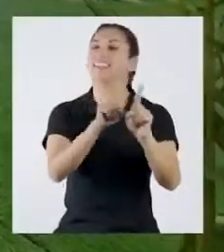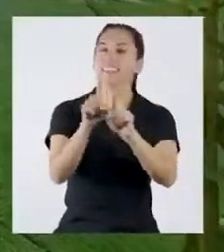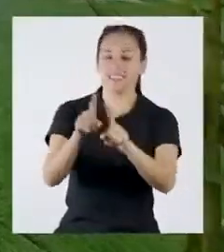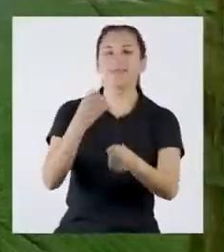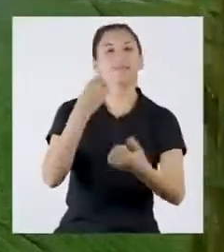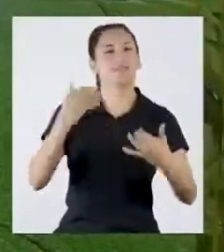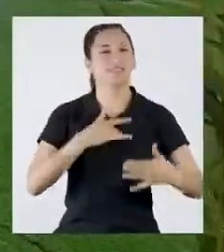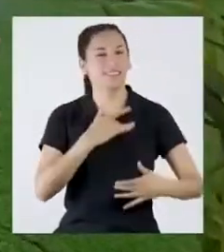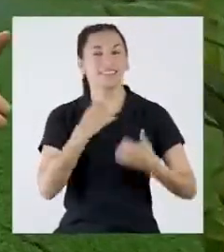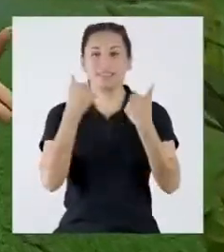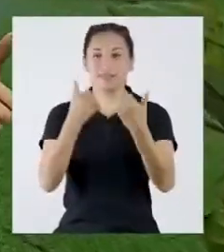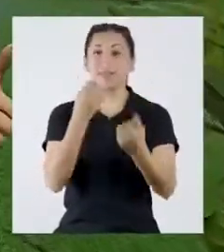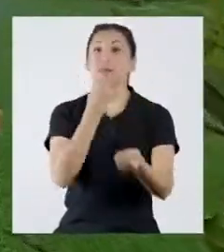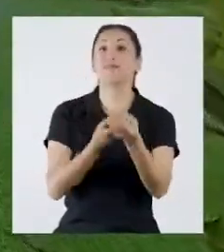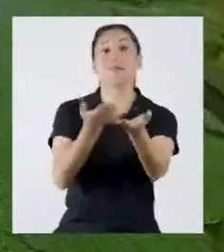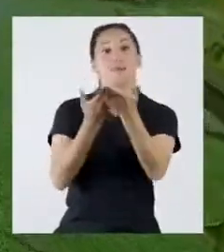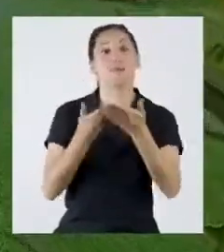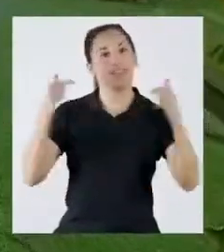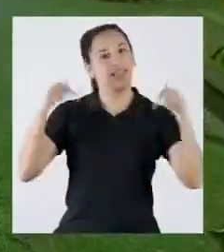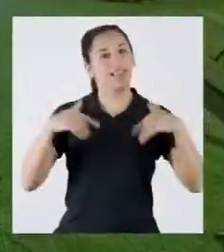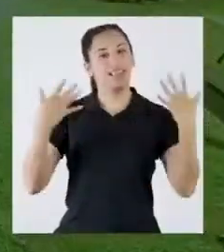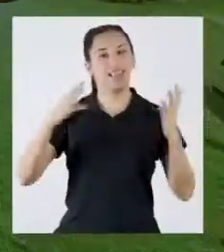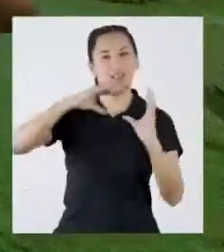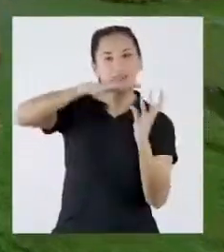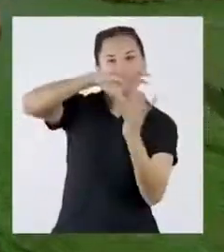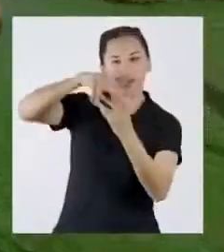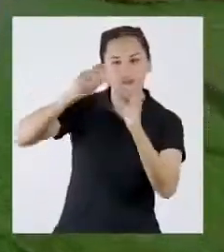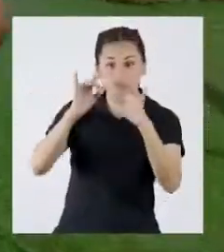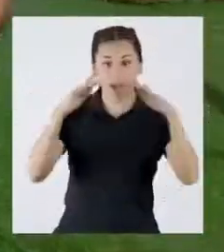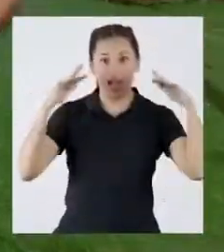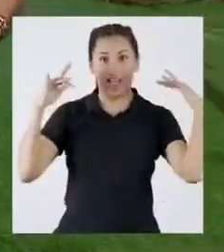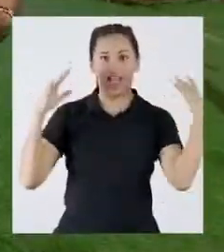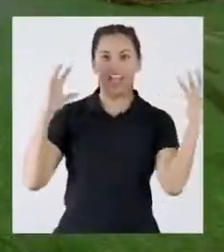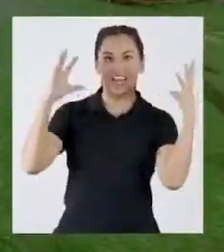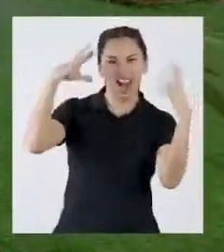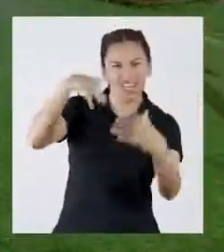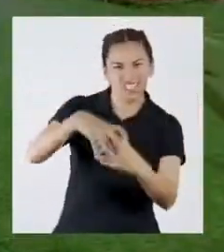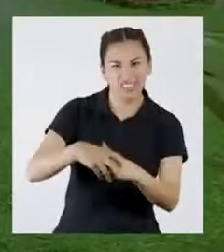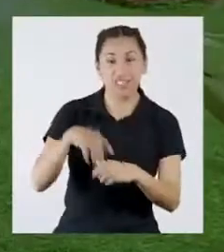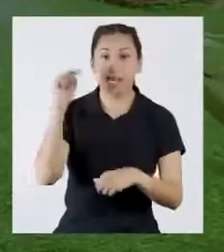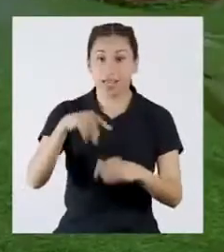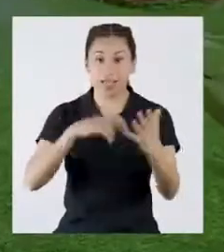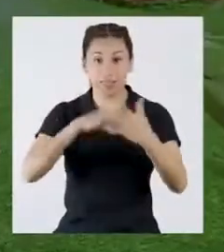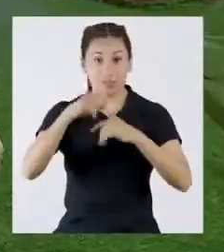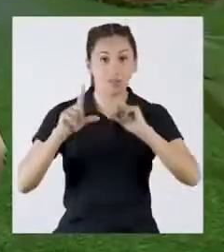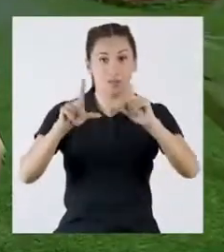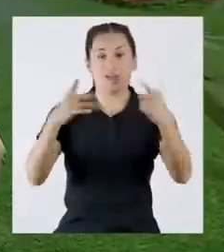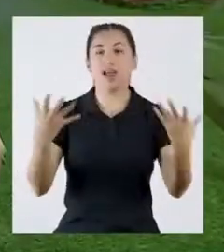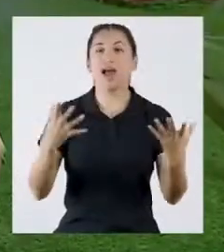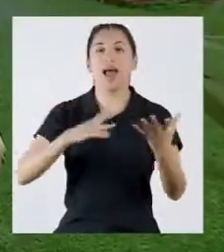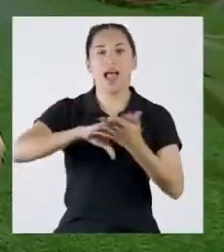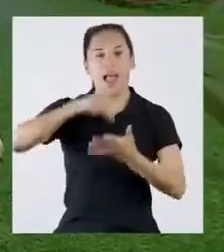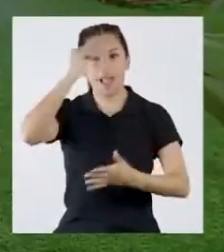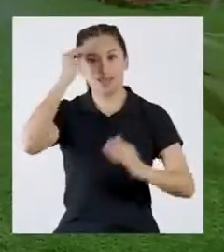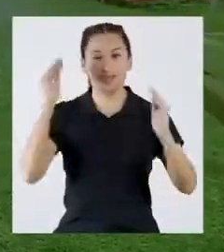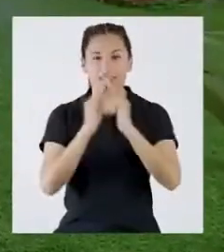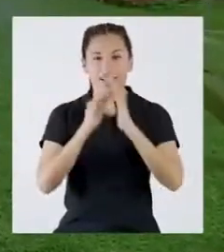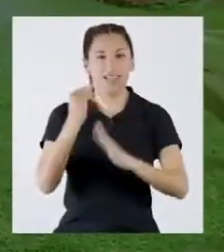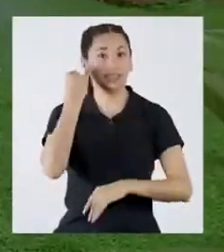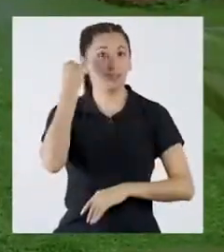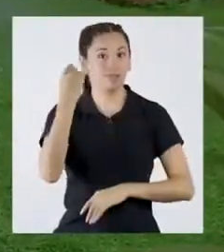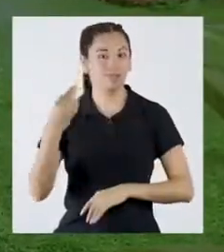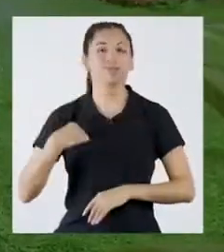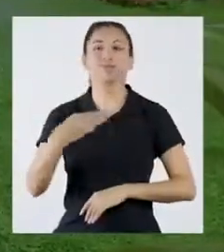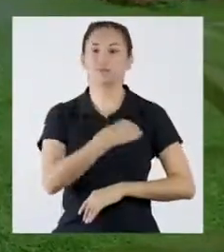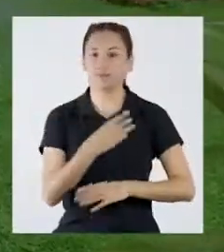estén. Les damos la bienvenida a... ¡El mágico mundo de Decau! Este es un programa de Aprendo en Casa,